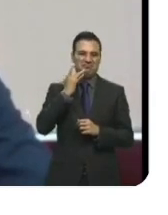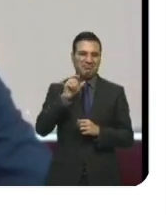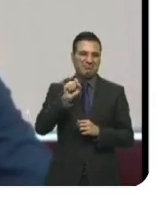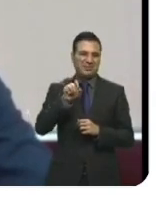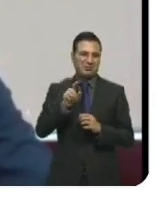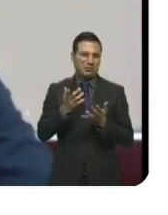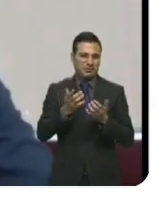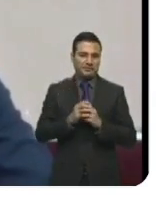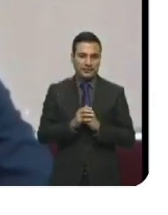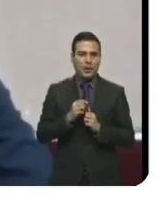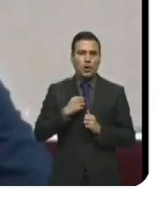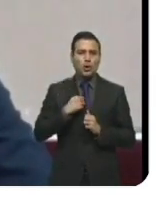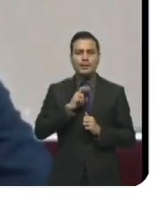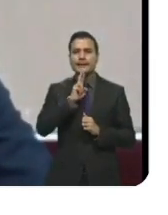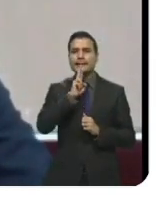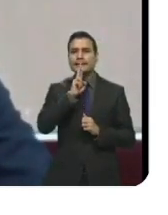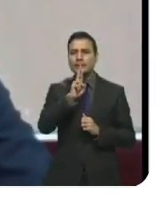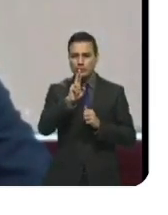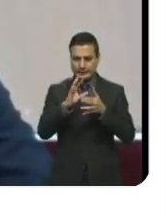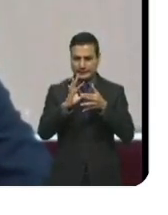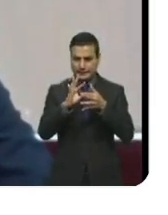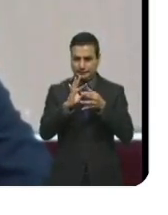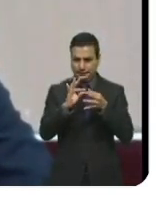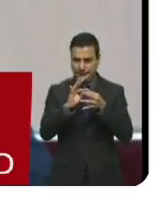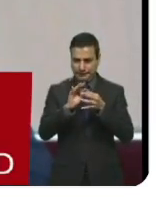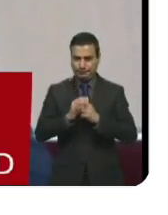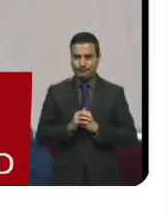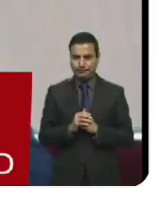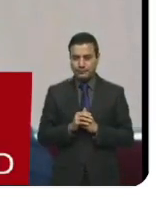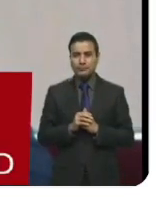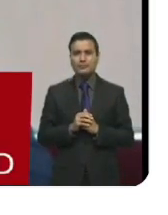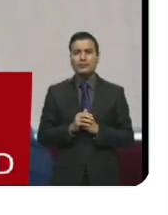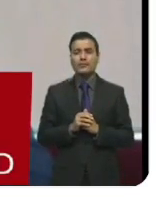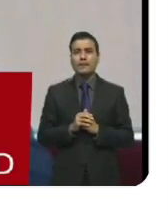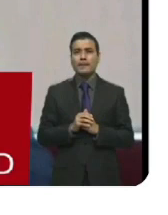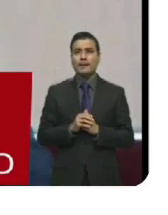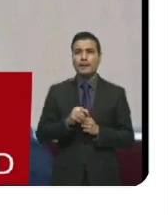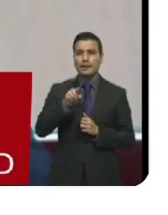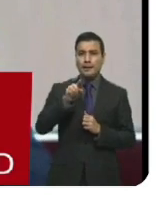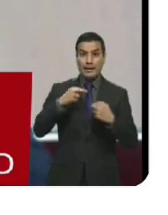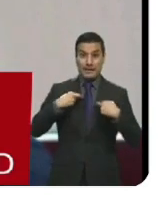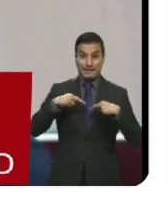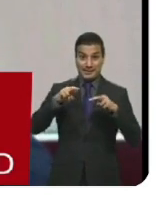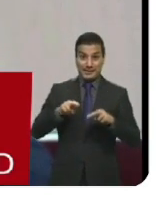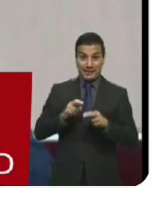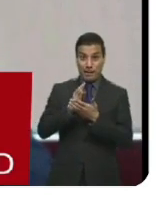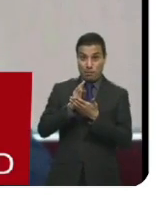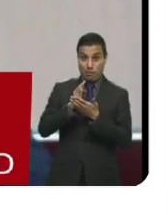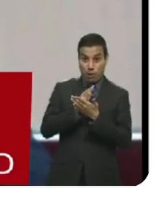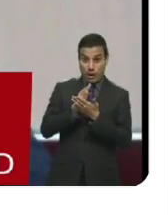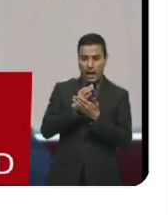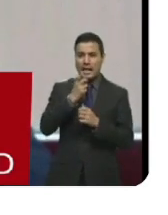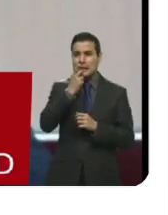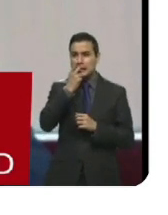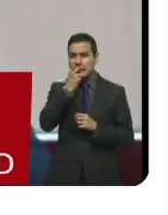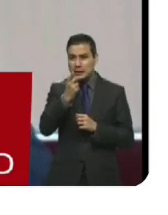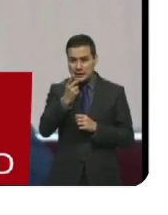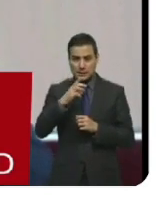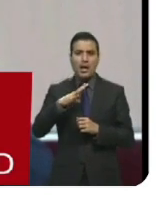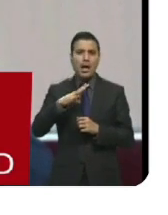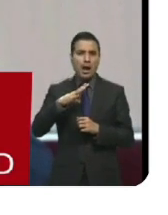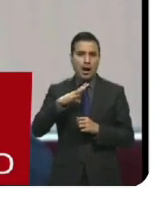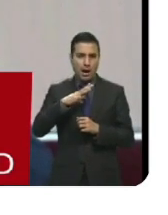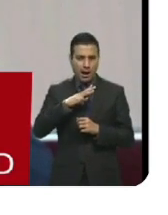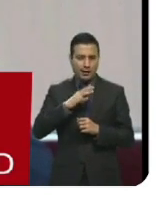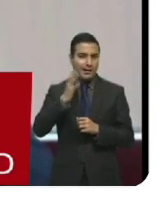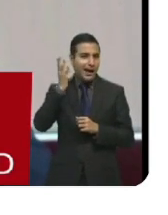sí me gustaría nada más responder que qué bueno así el representante de morena referencia a ciertos audios que fueron